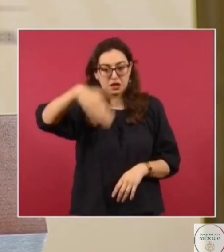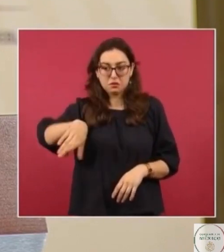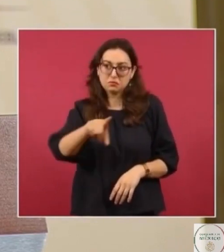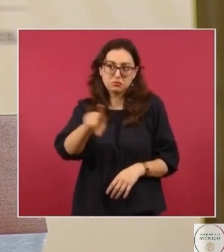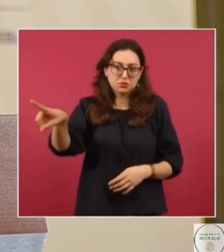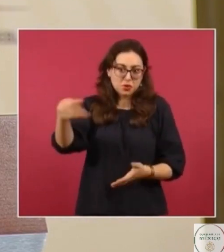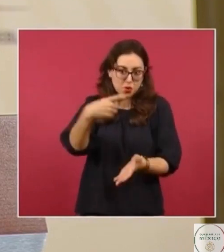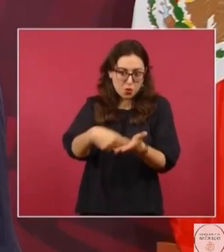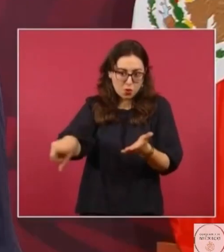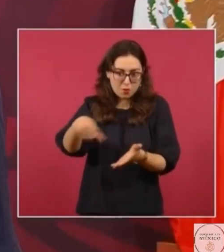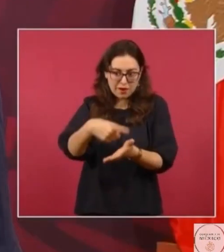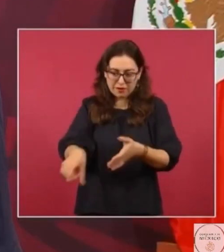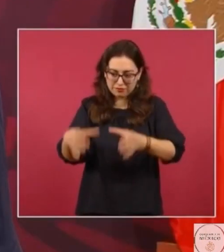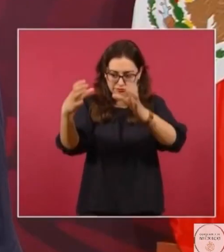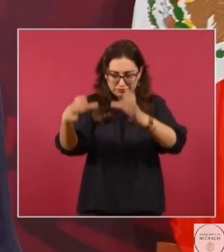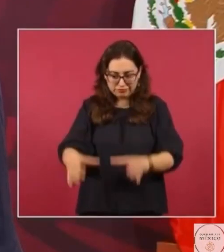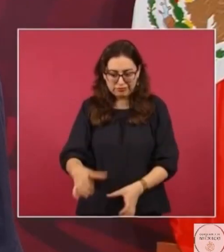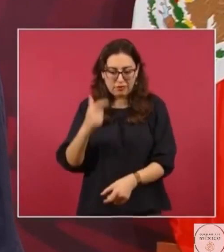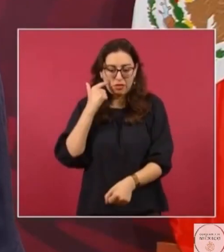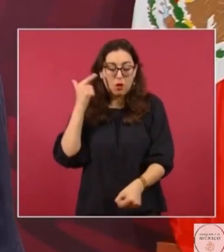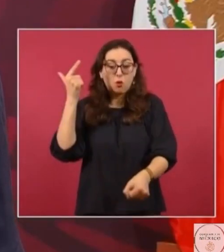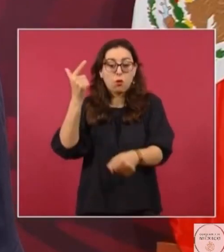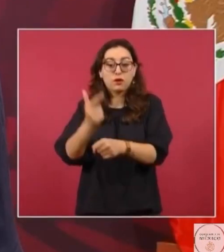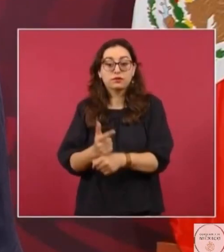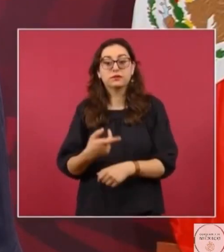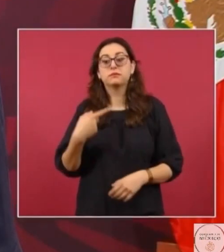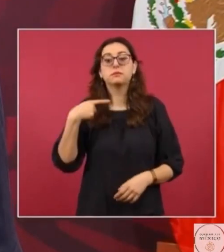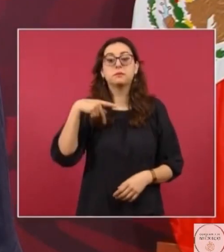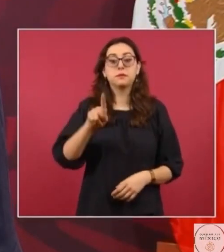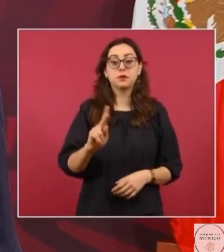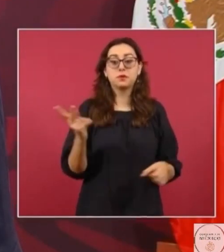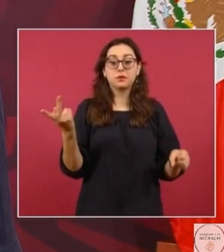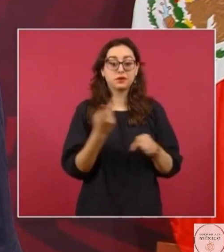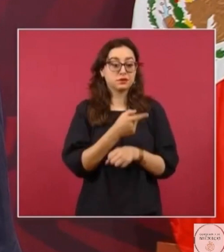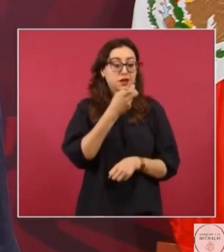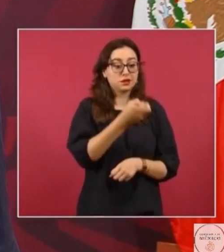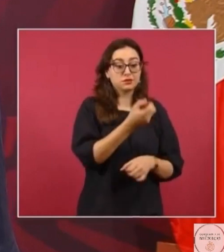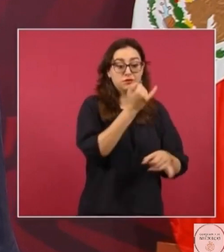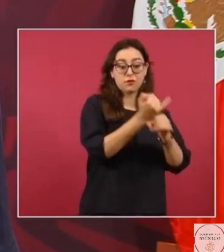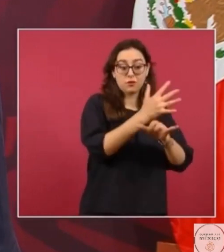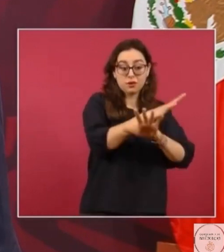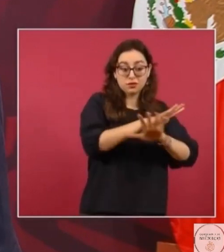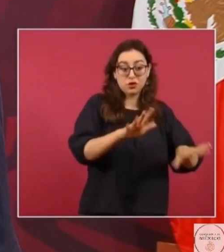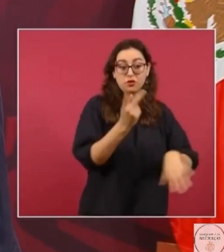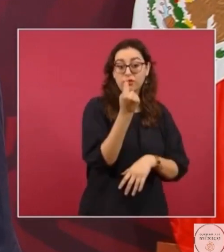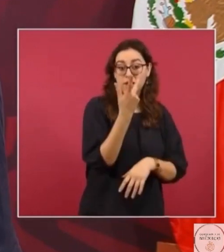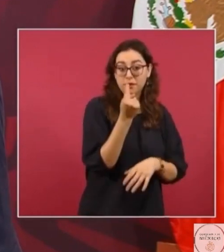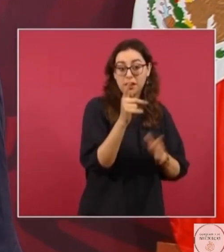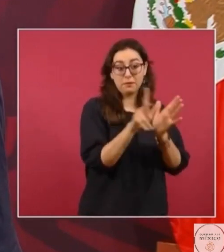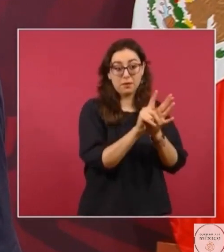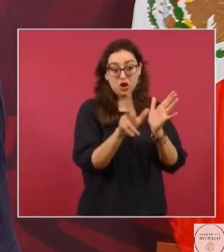ni van a escucharlo en la radio, ni lo van a ver en la televisión,